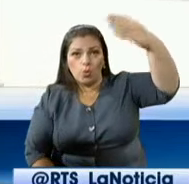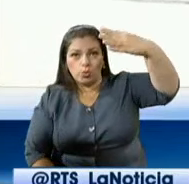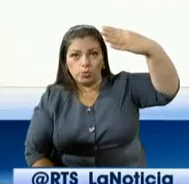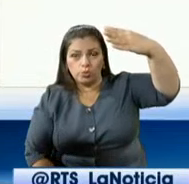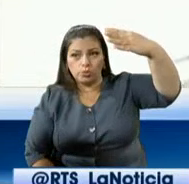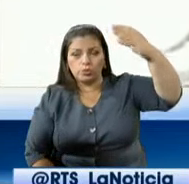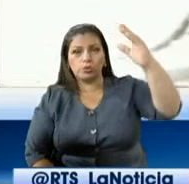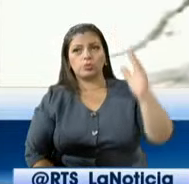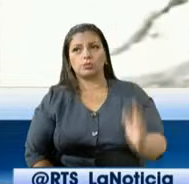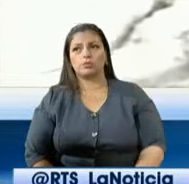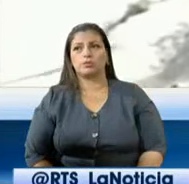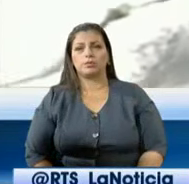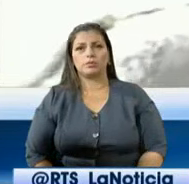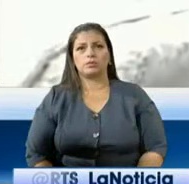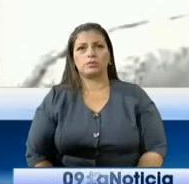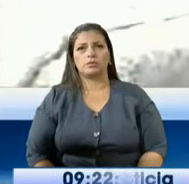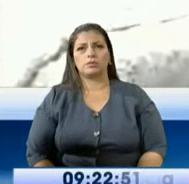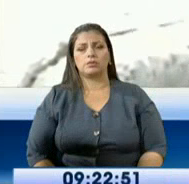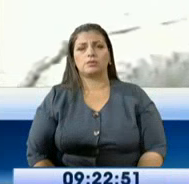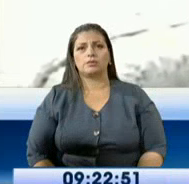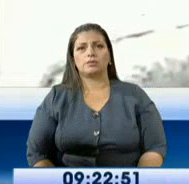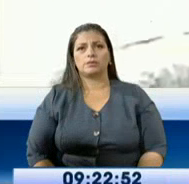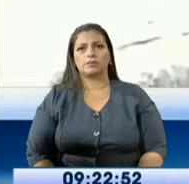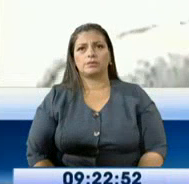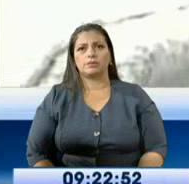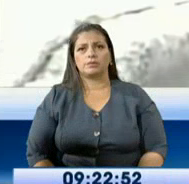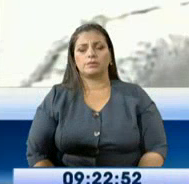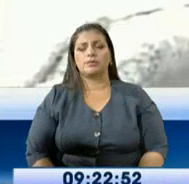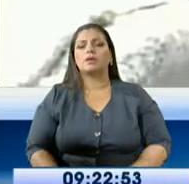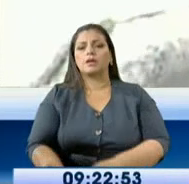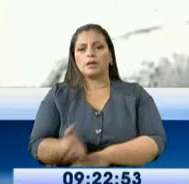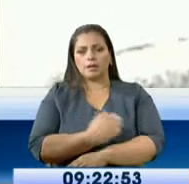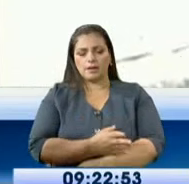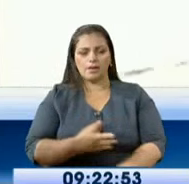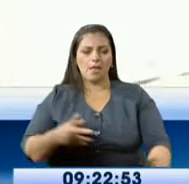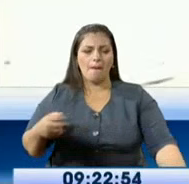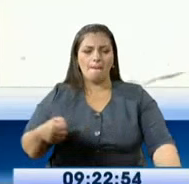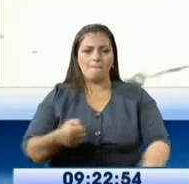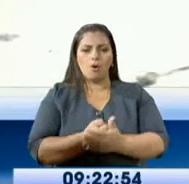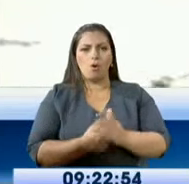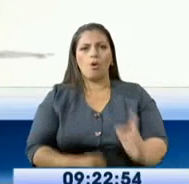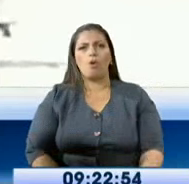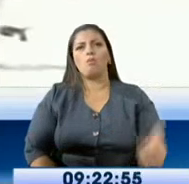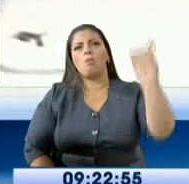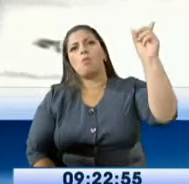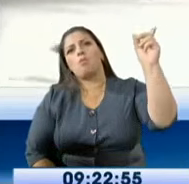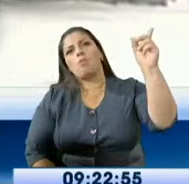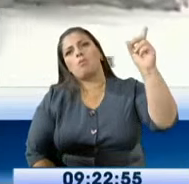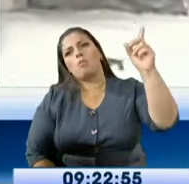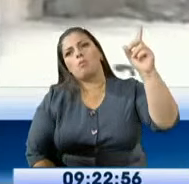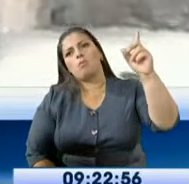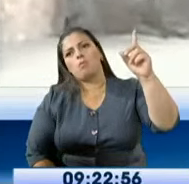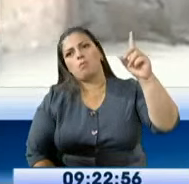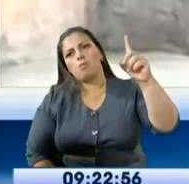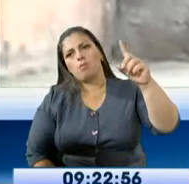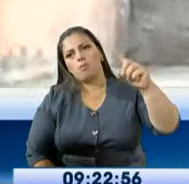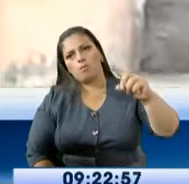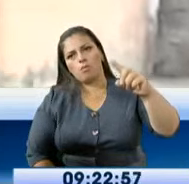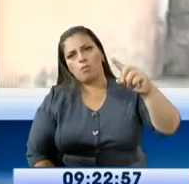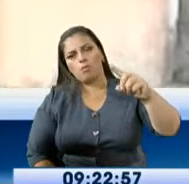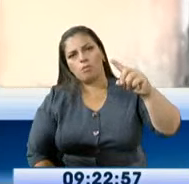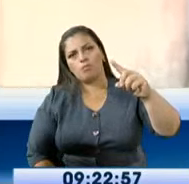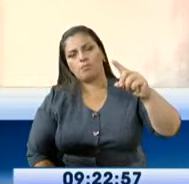un chocaron contra ese poste. Sí, y está por caerse, no solamente ese, son tres postes. Ahora, los que estamos en esta